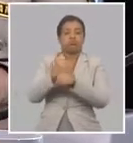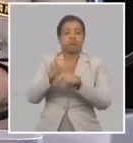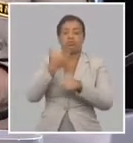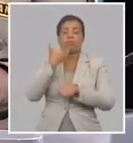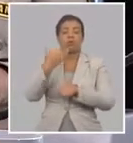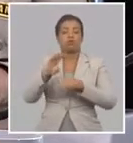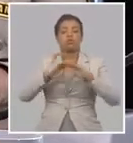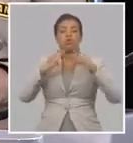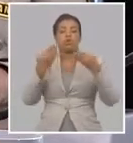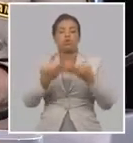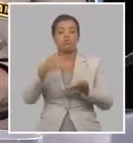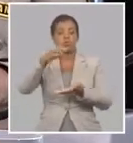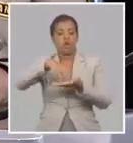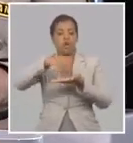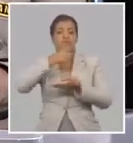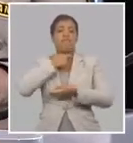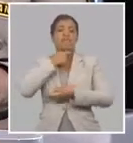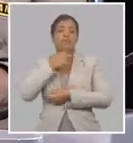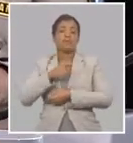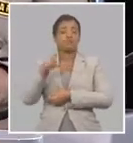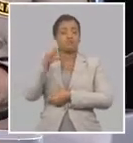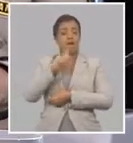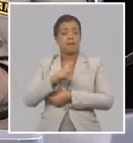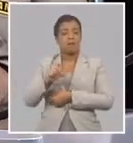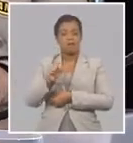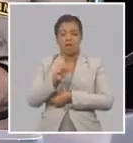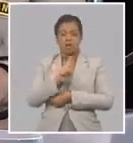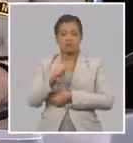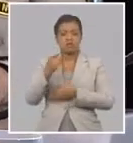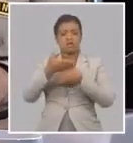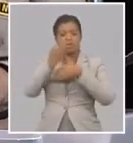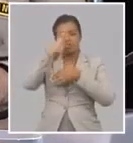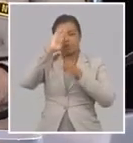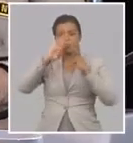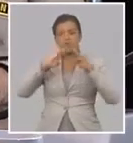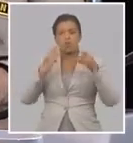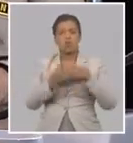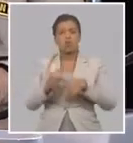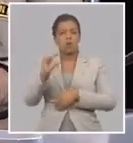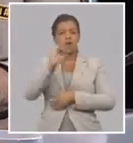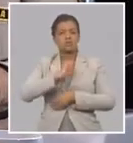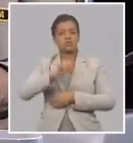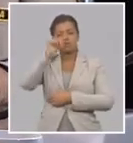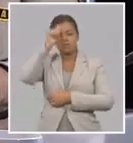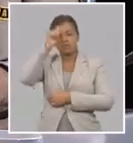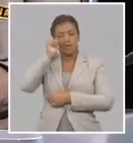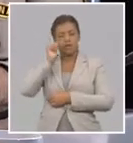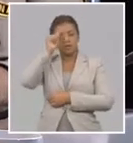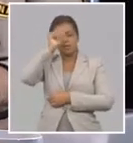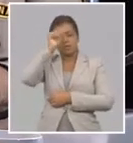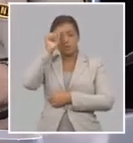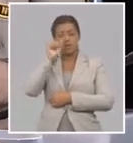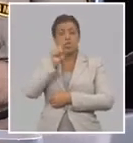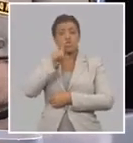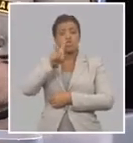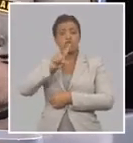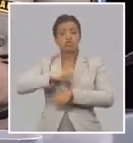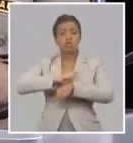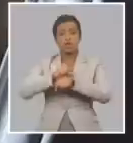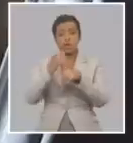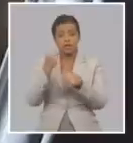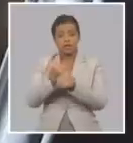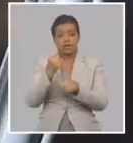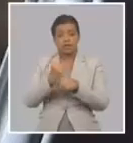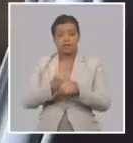excepto en camagüey y santiago de cuba realmente se organizó los sistemas sábado y domingo y 12 horas de trabajo para la